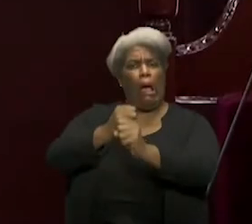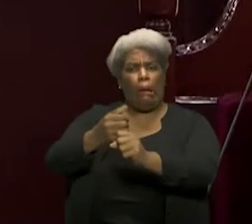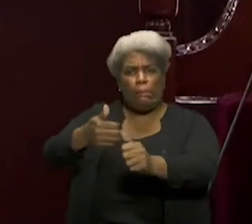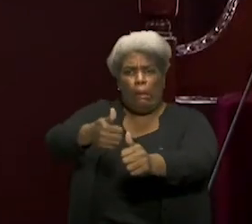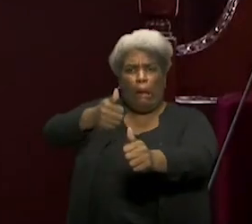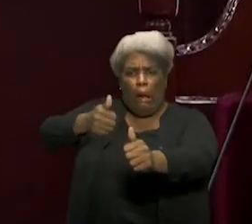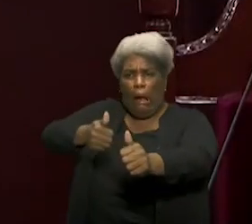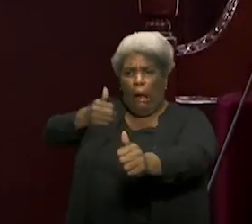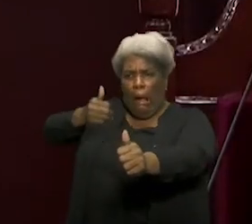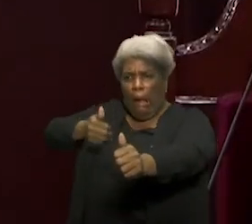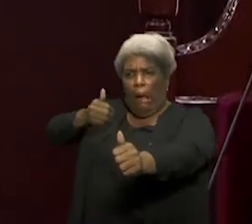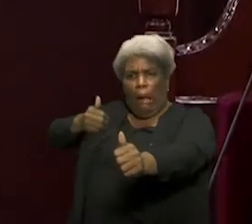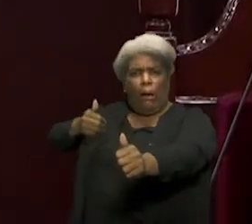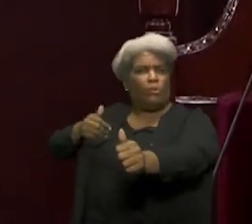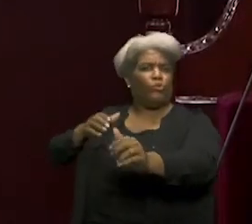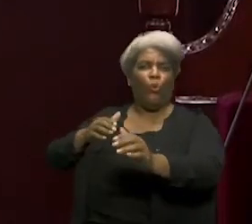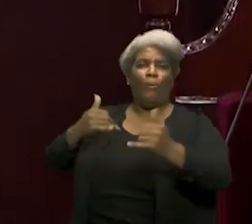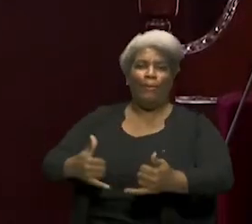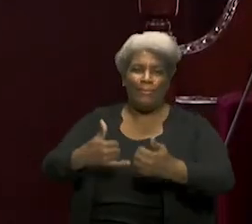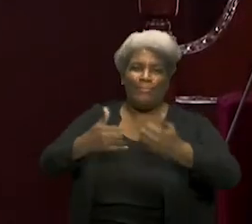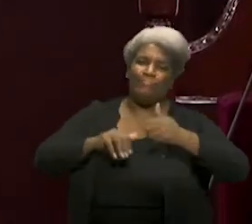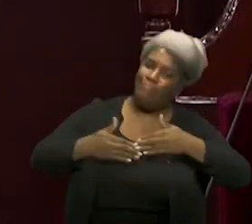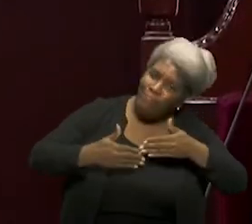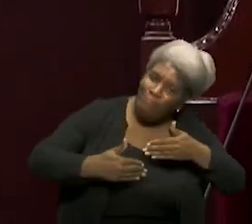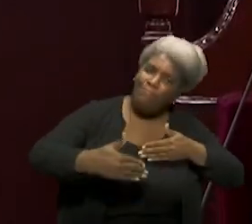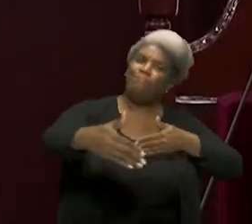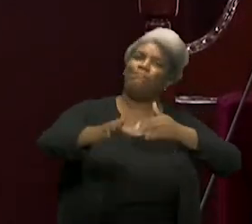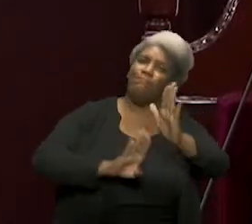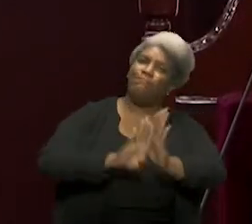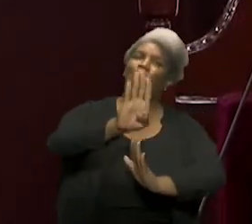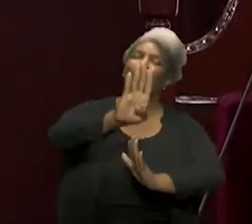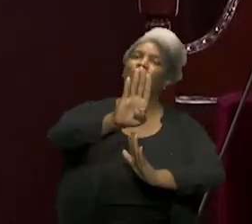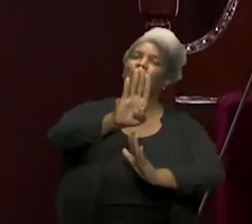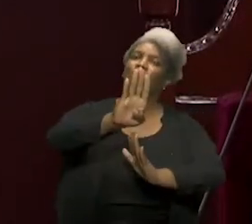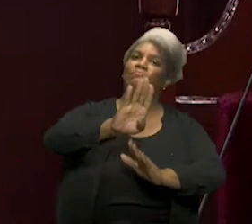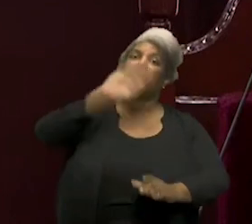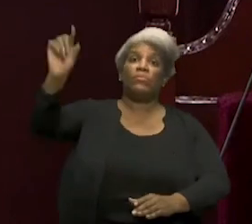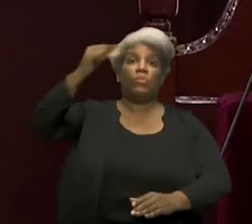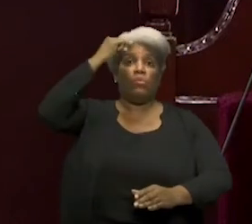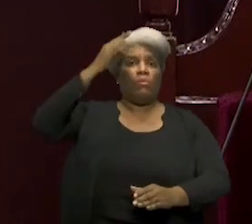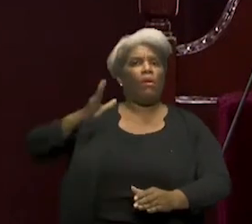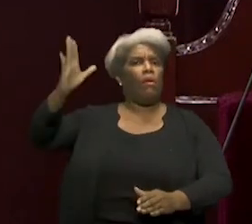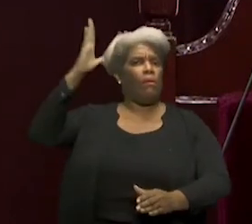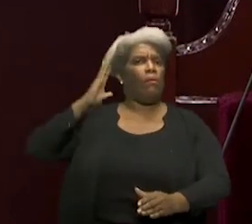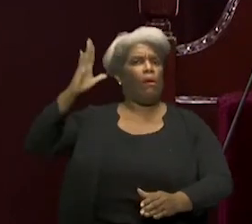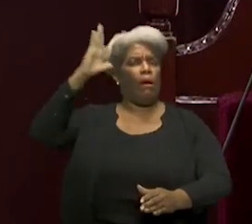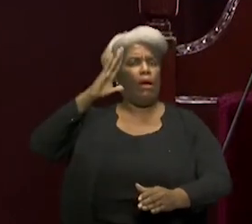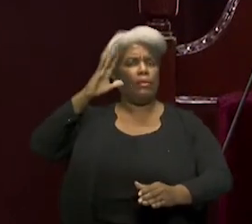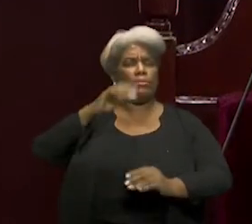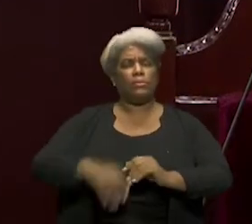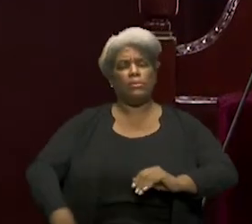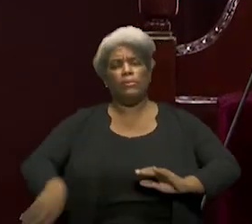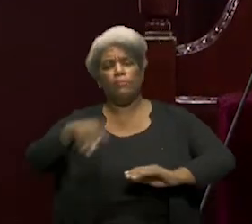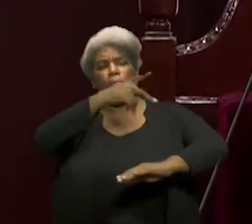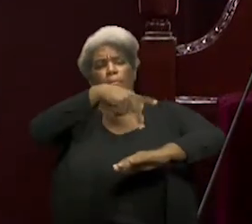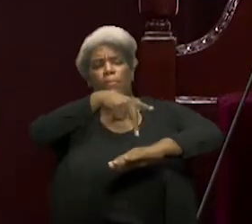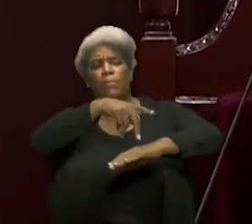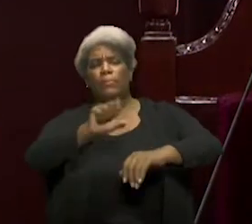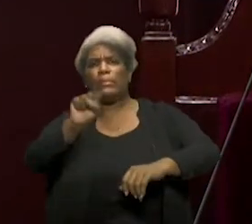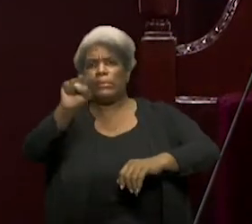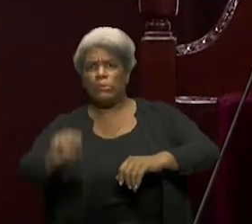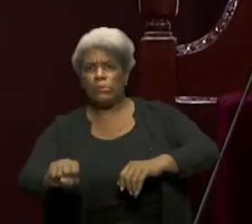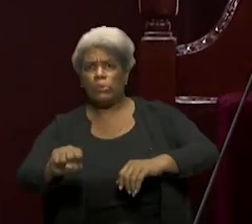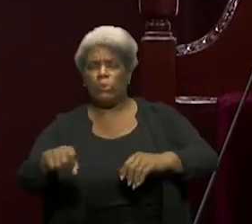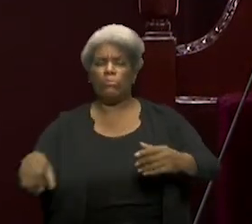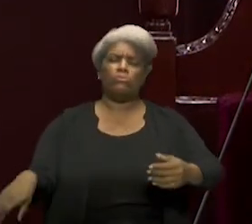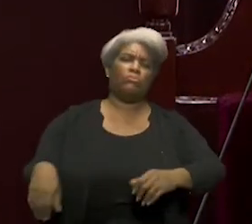Pero uno de los olvidos más graves de los gobiernos en el pasado fue con las provincias del sur, como Pedernales, la menos